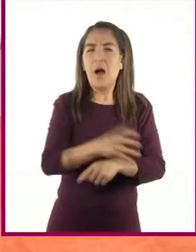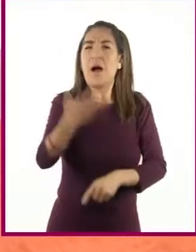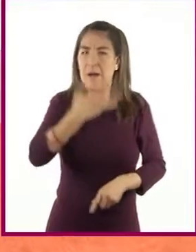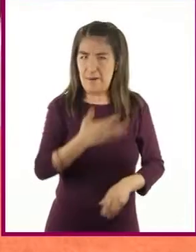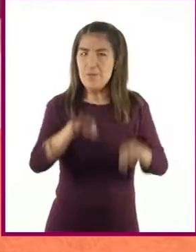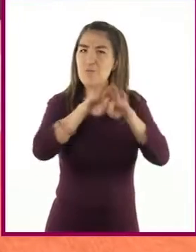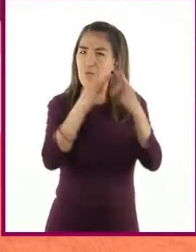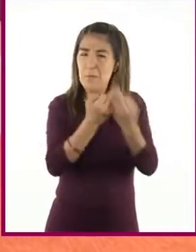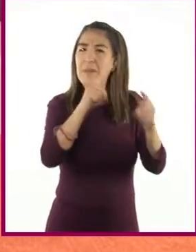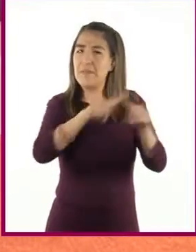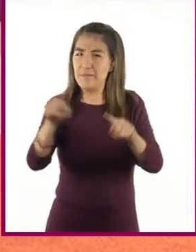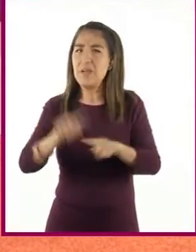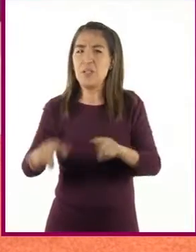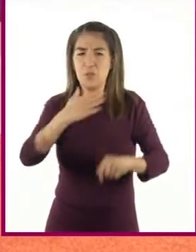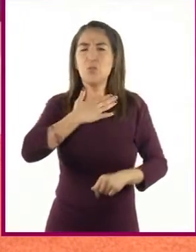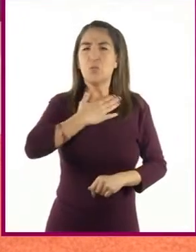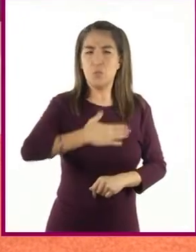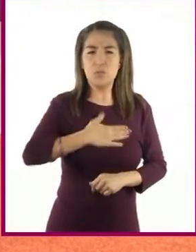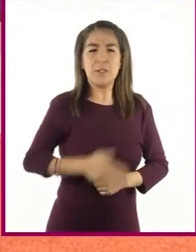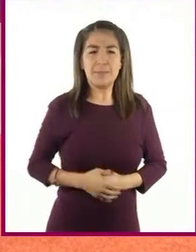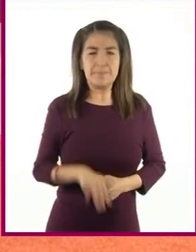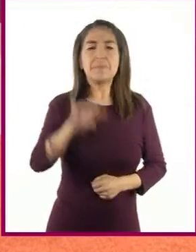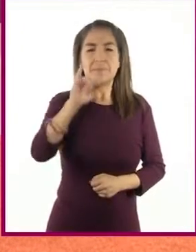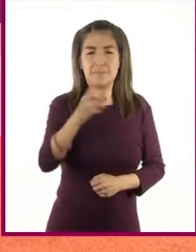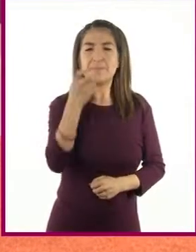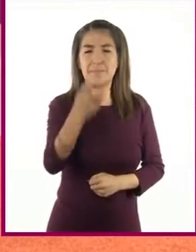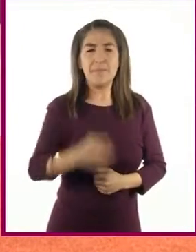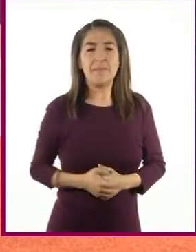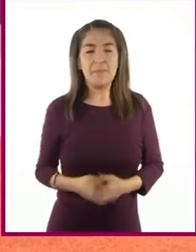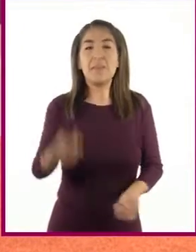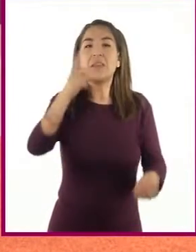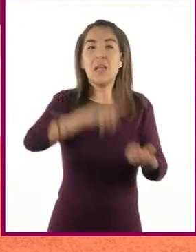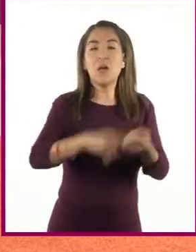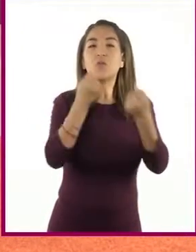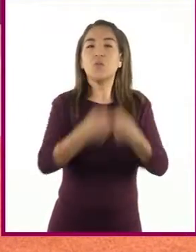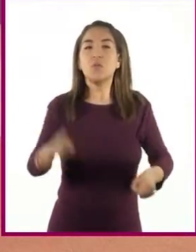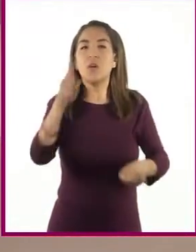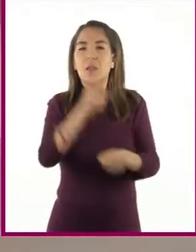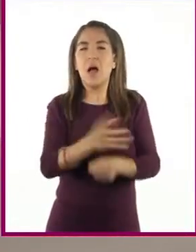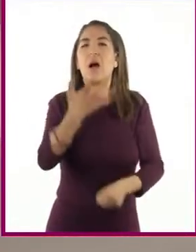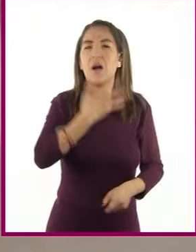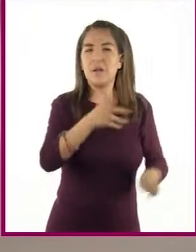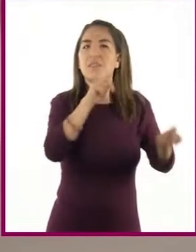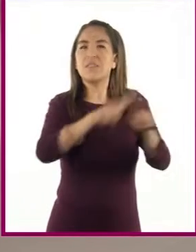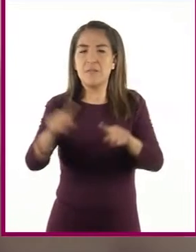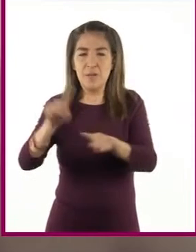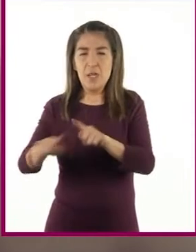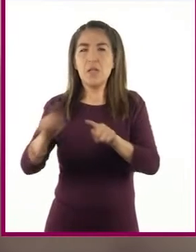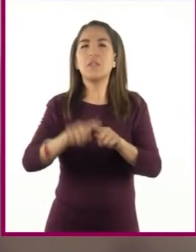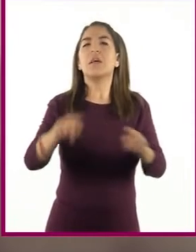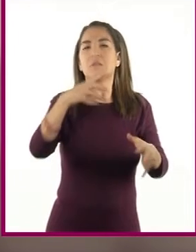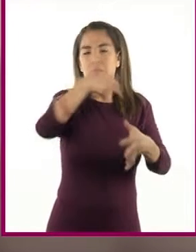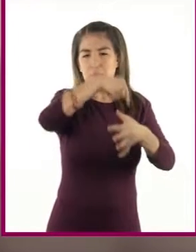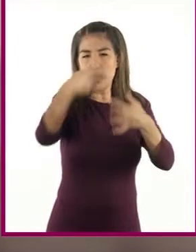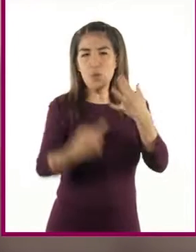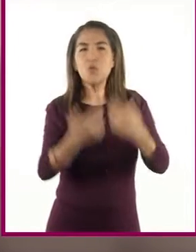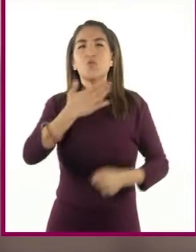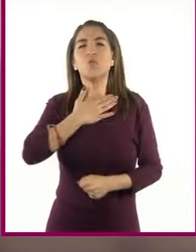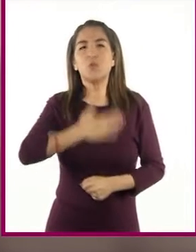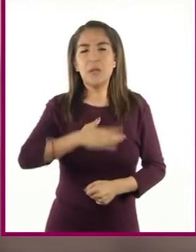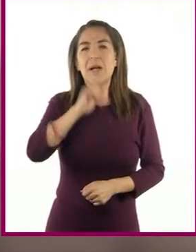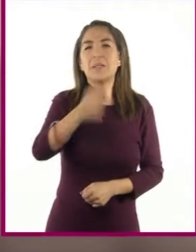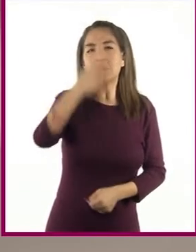de justicia? Así es. Dentro de una sociedad existen diferentes tipos de justicia que